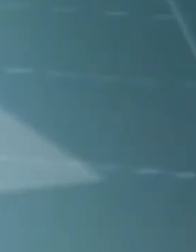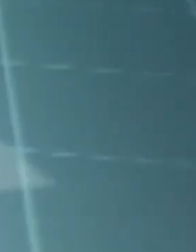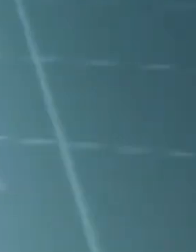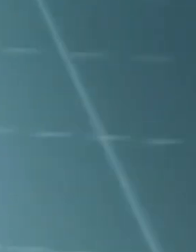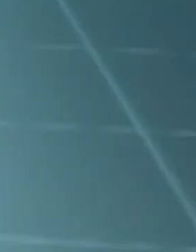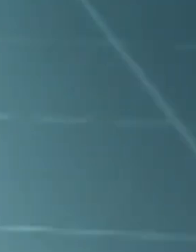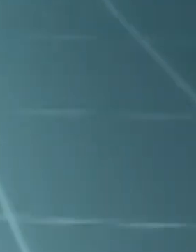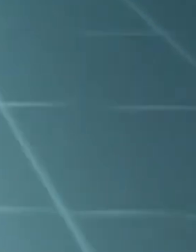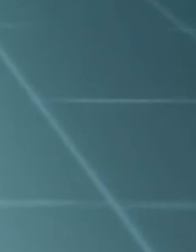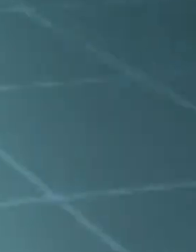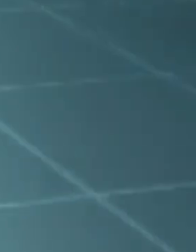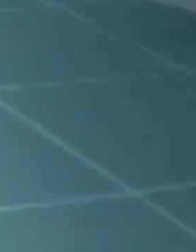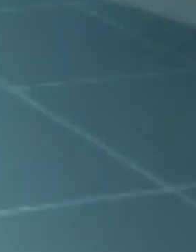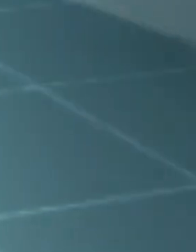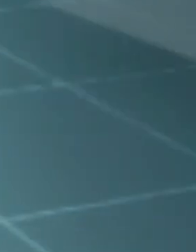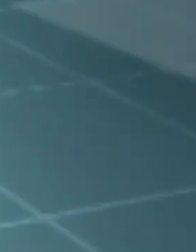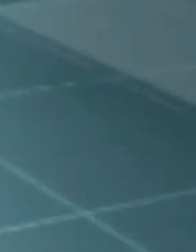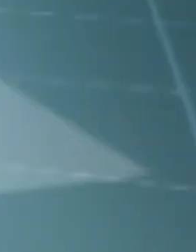pero